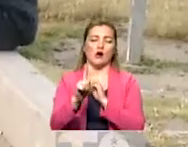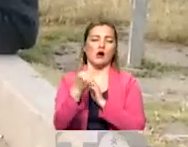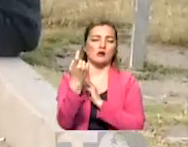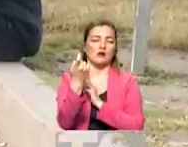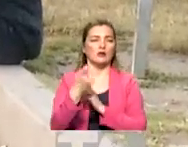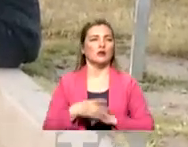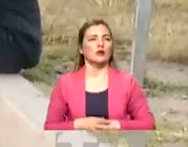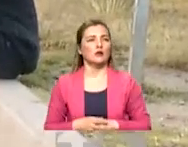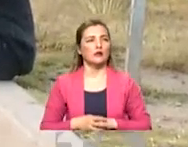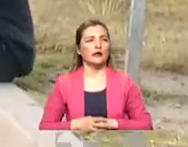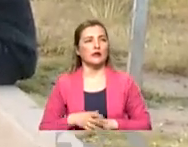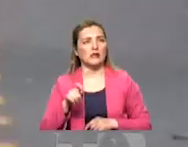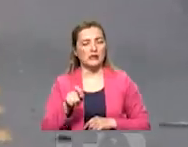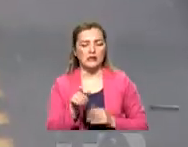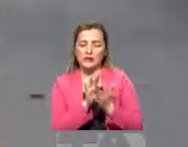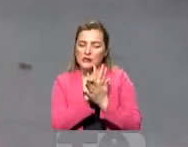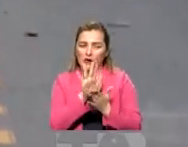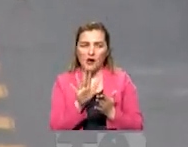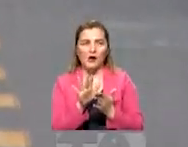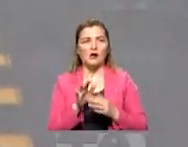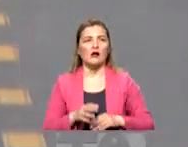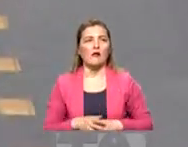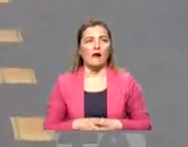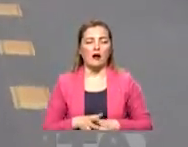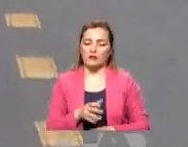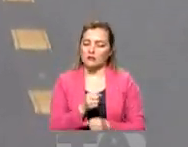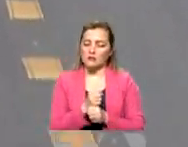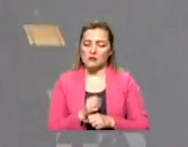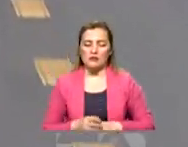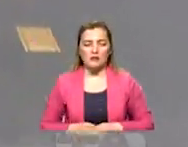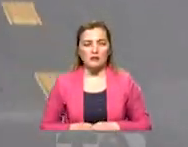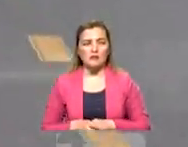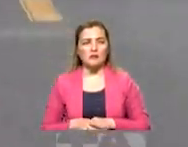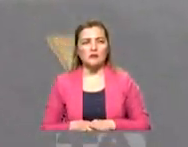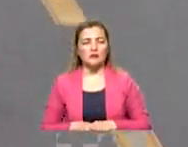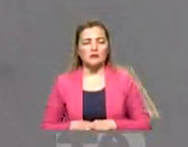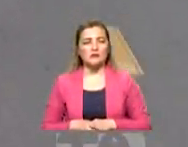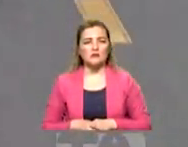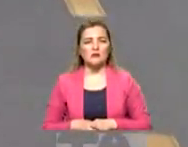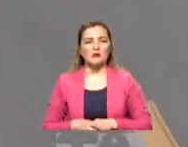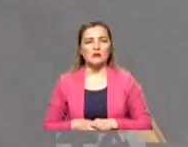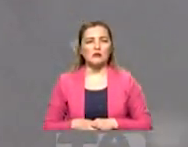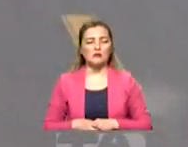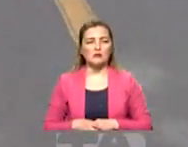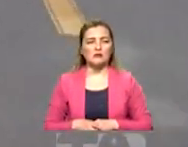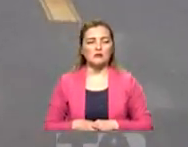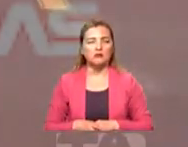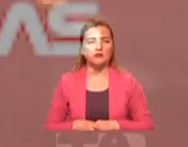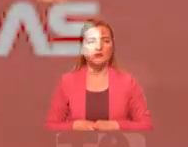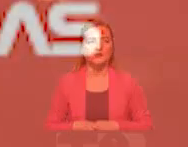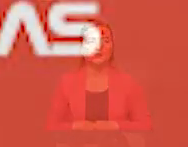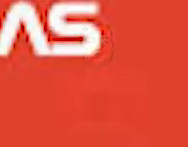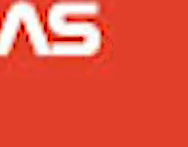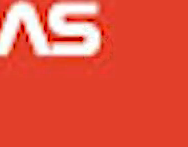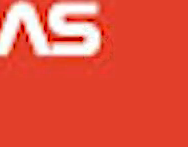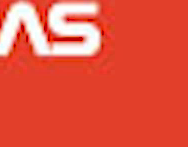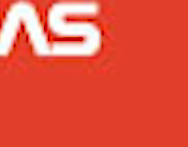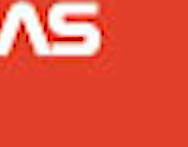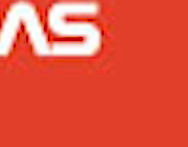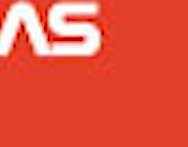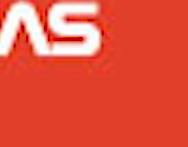Es necesario, dicen, la imagen y la seguridad. En el norte de Quito, Nelson Carrera, 24 horas.